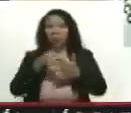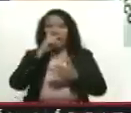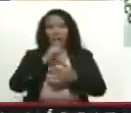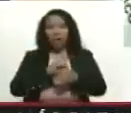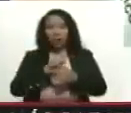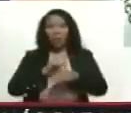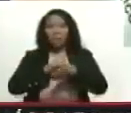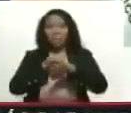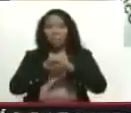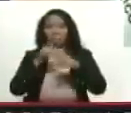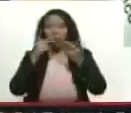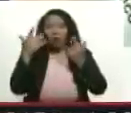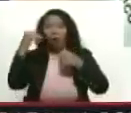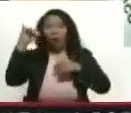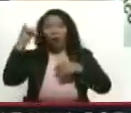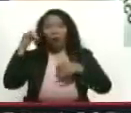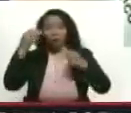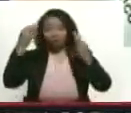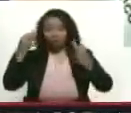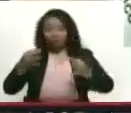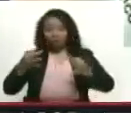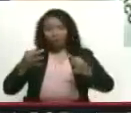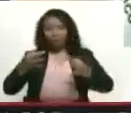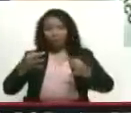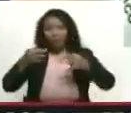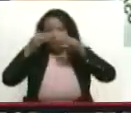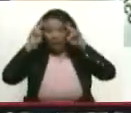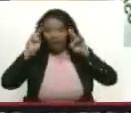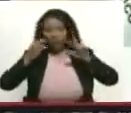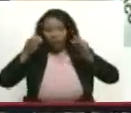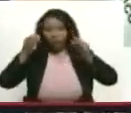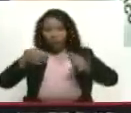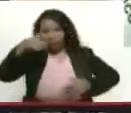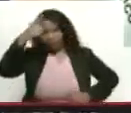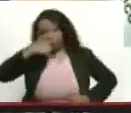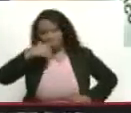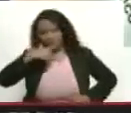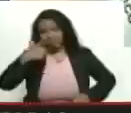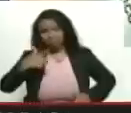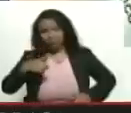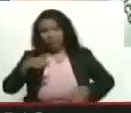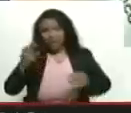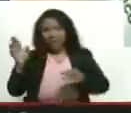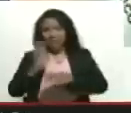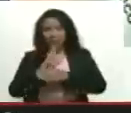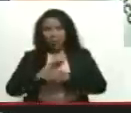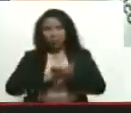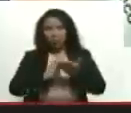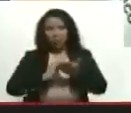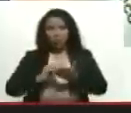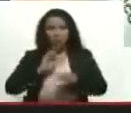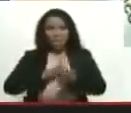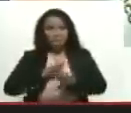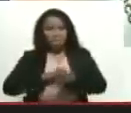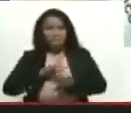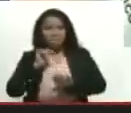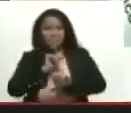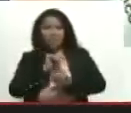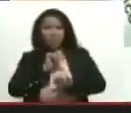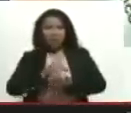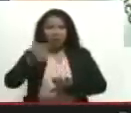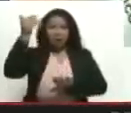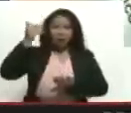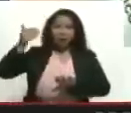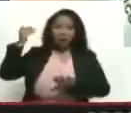ministerio público que actúa de manera inmediata desde los hechos conocidos